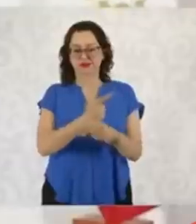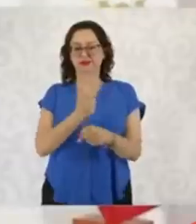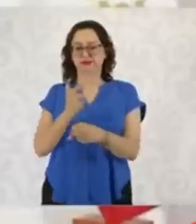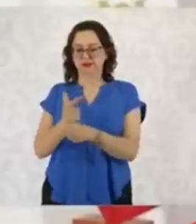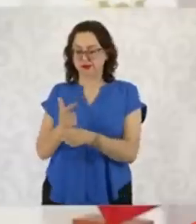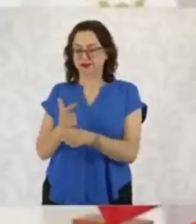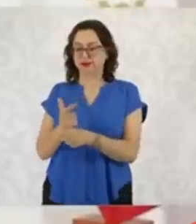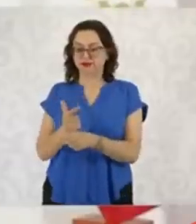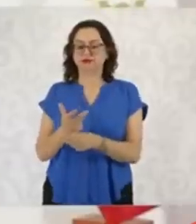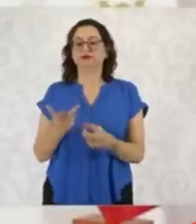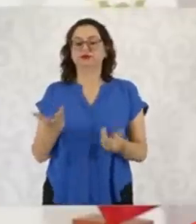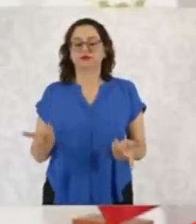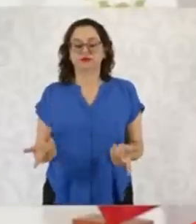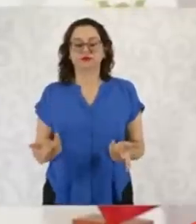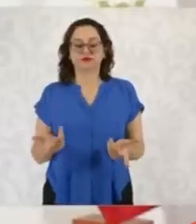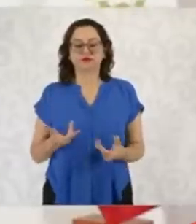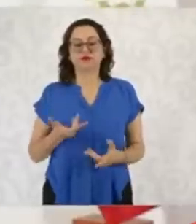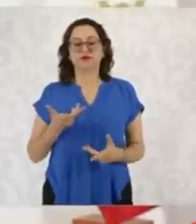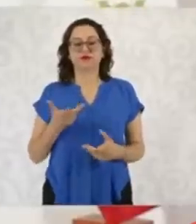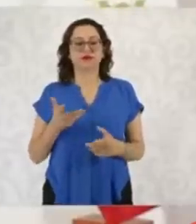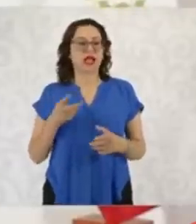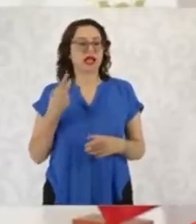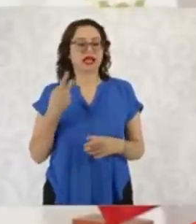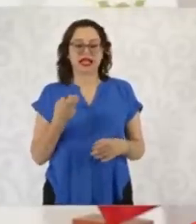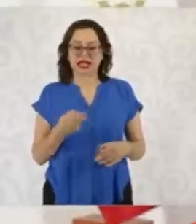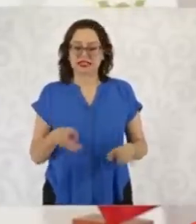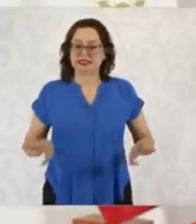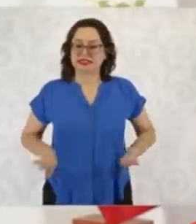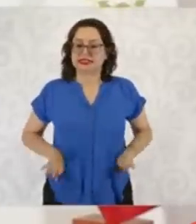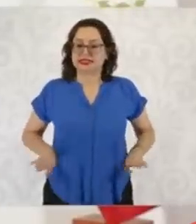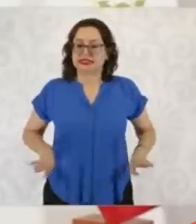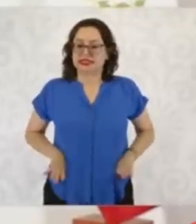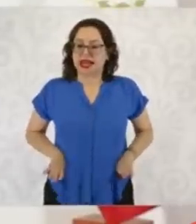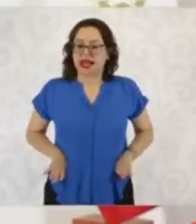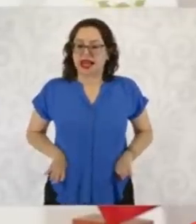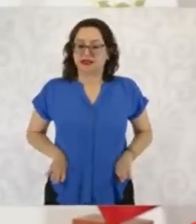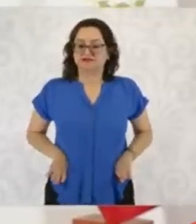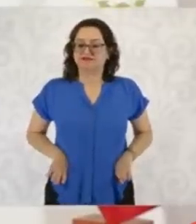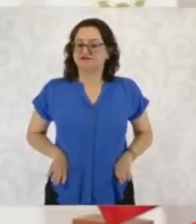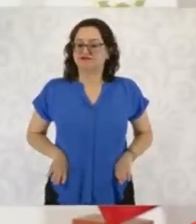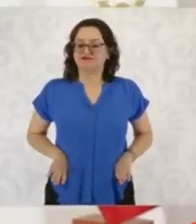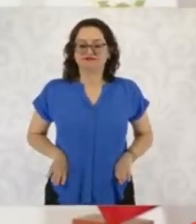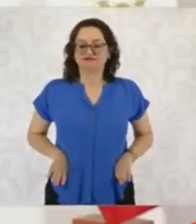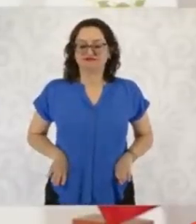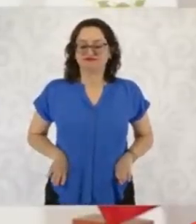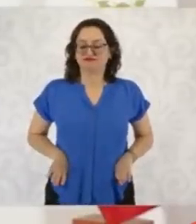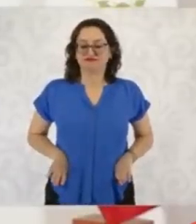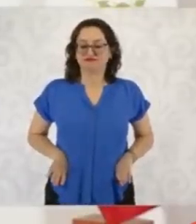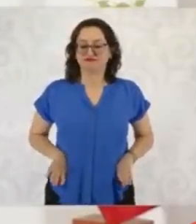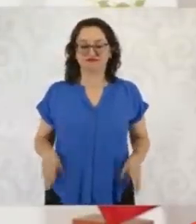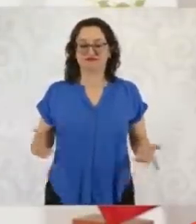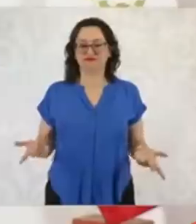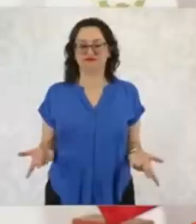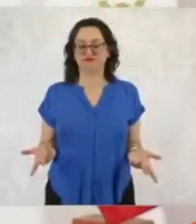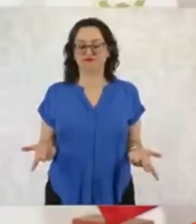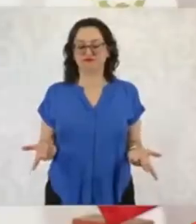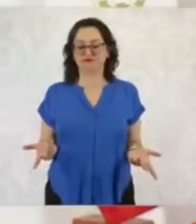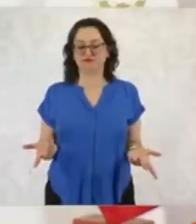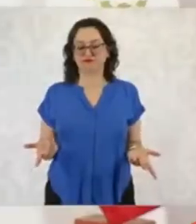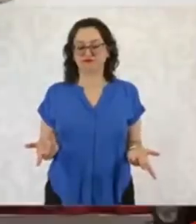actuales generaciones y una forma, pues, de ver las cosas para las